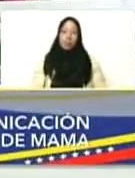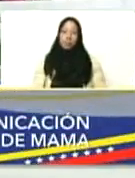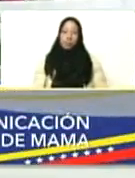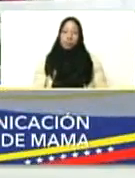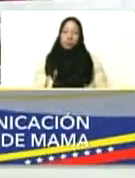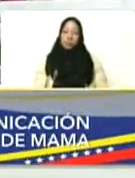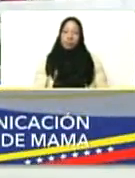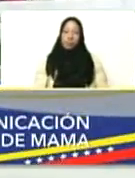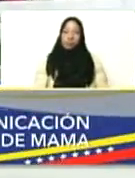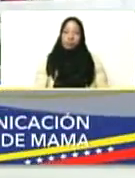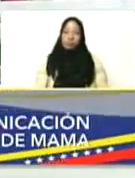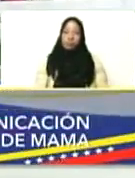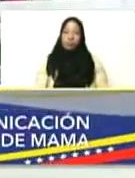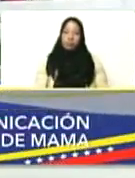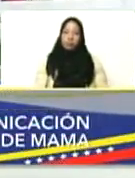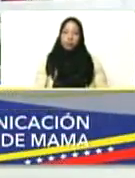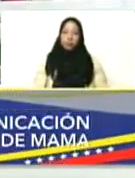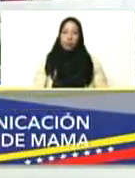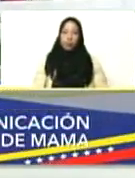No, hay que crearlo.